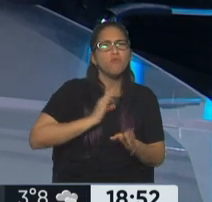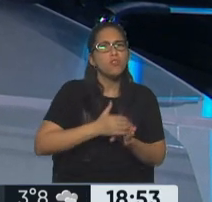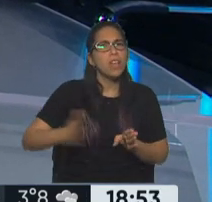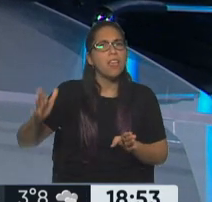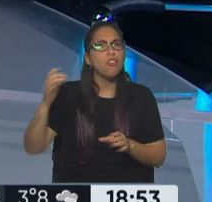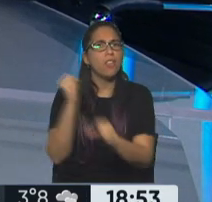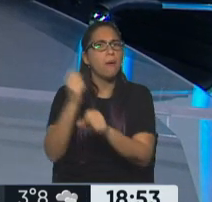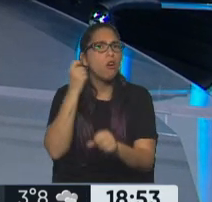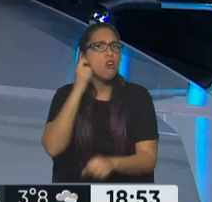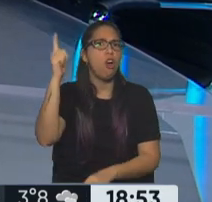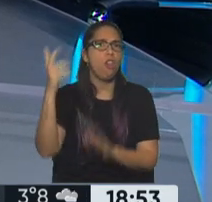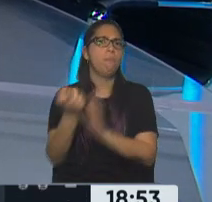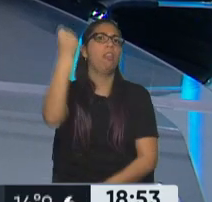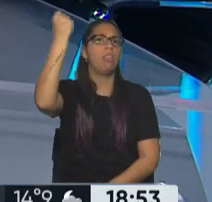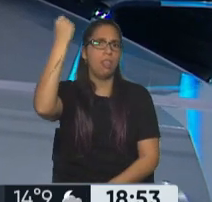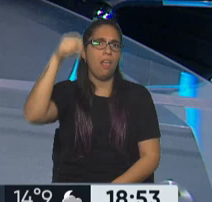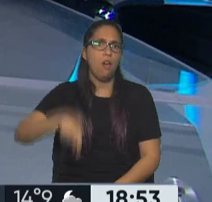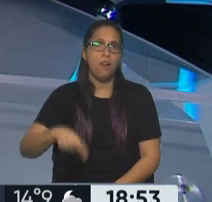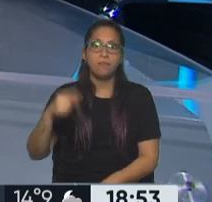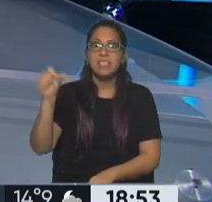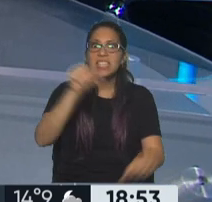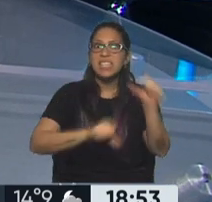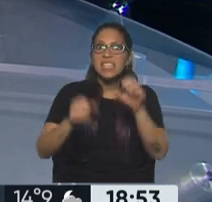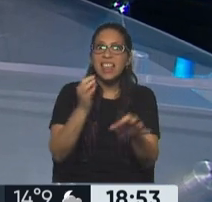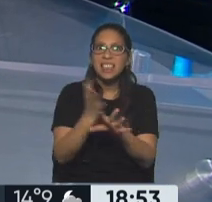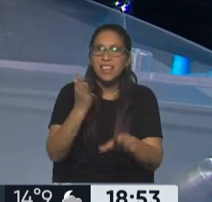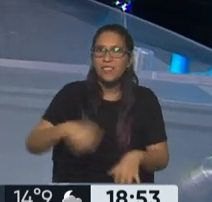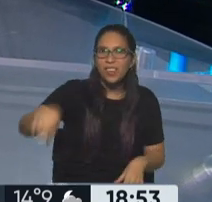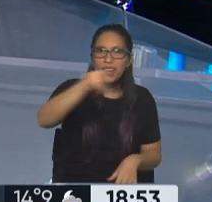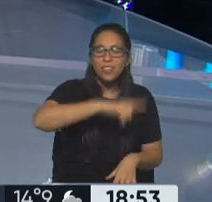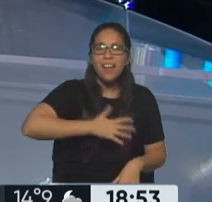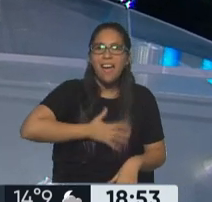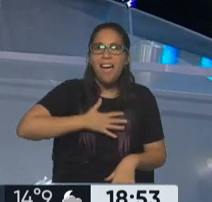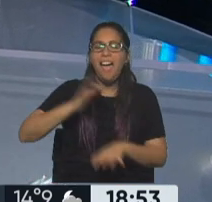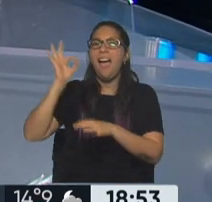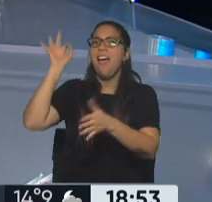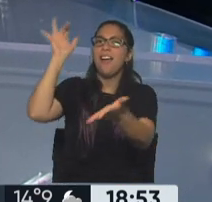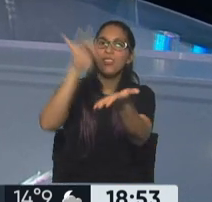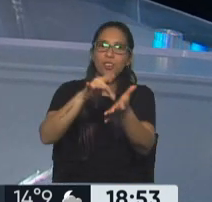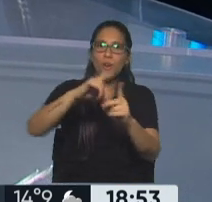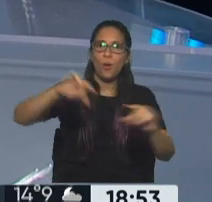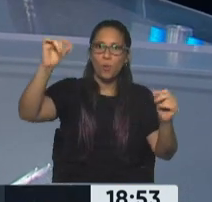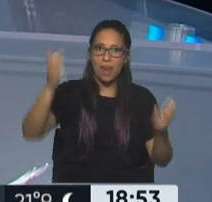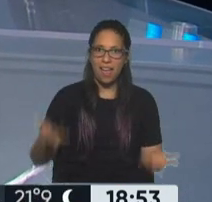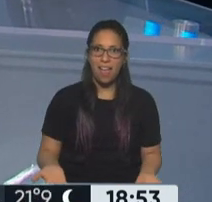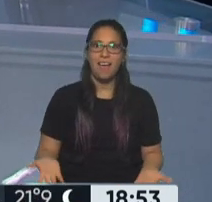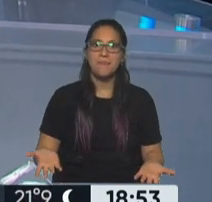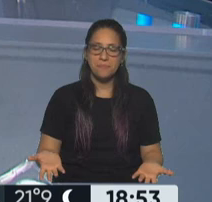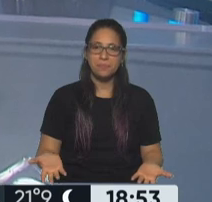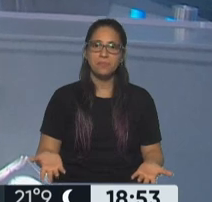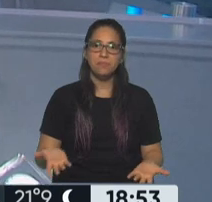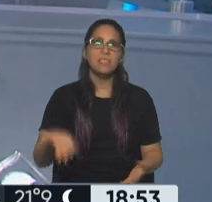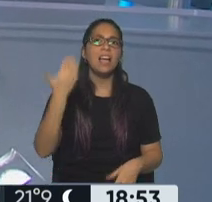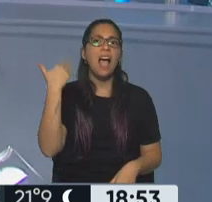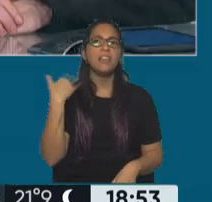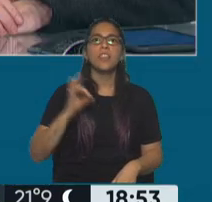científicos celebrando que esa nave al uniforme enorme orgullo Porque además habían tenido un